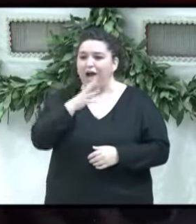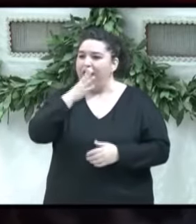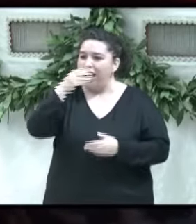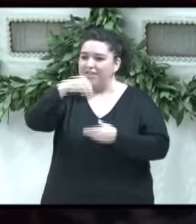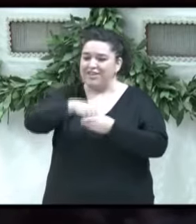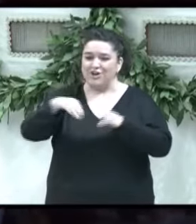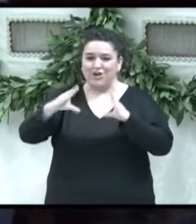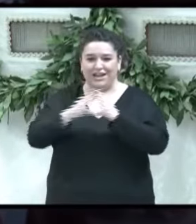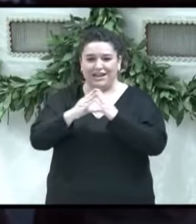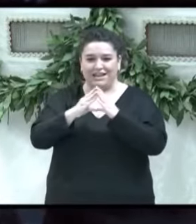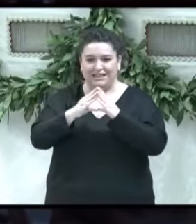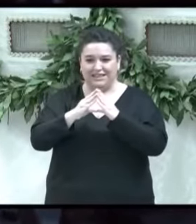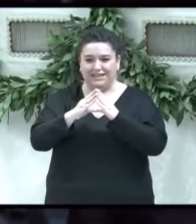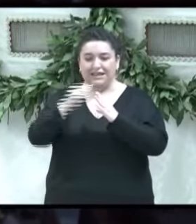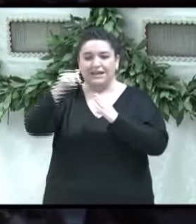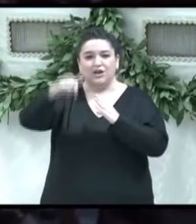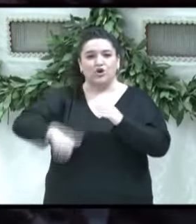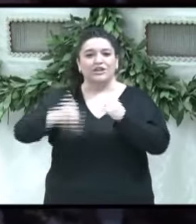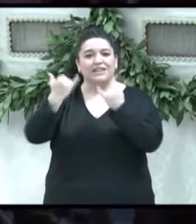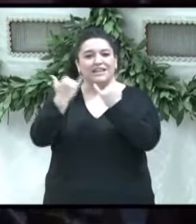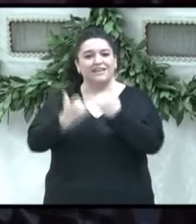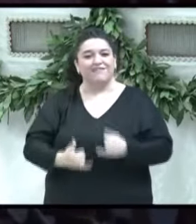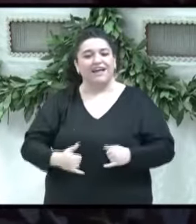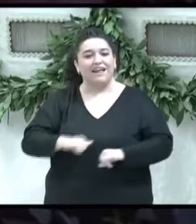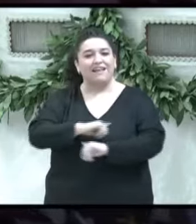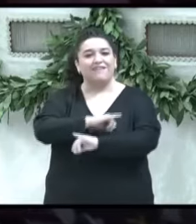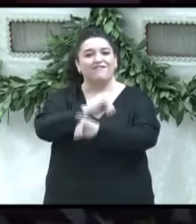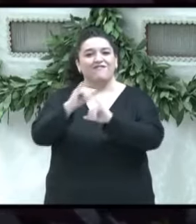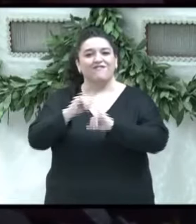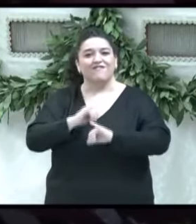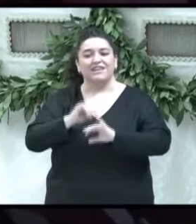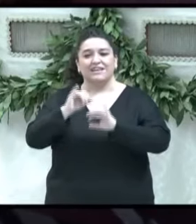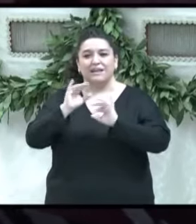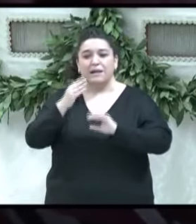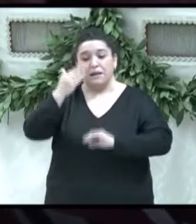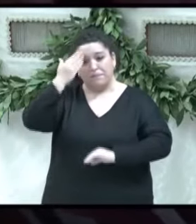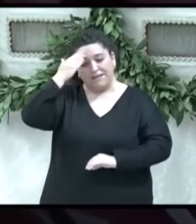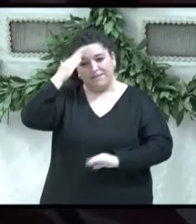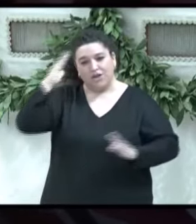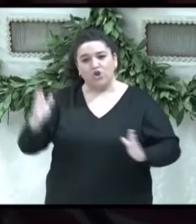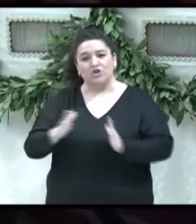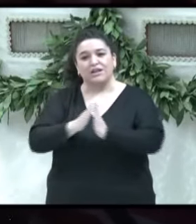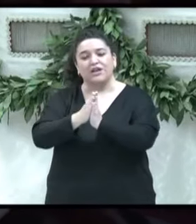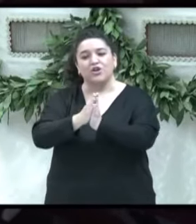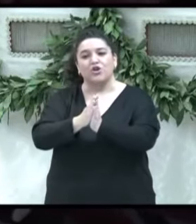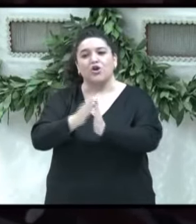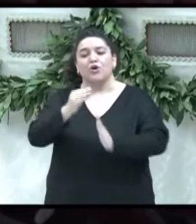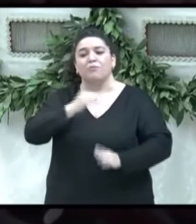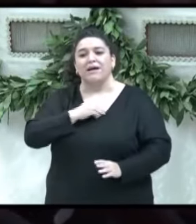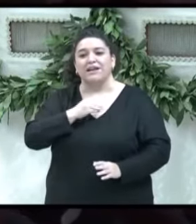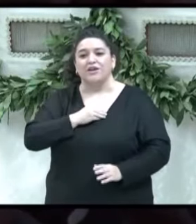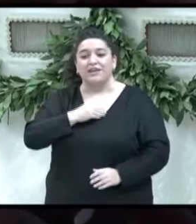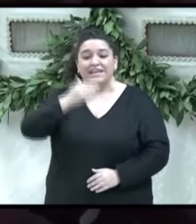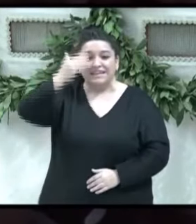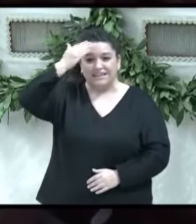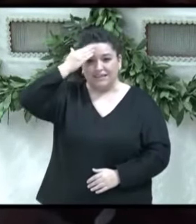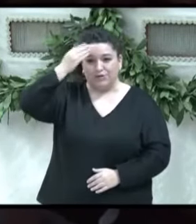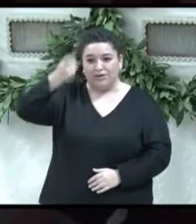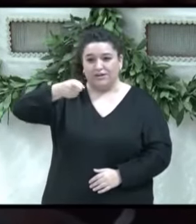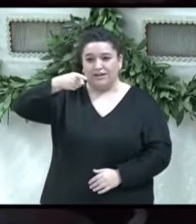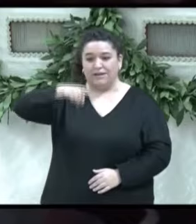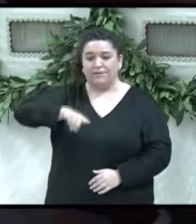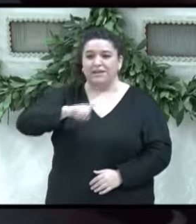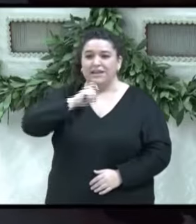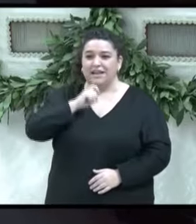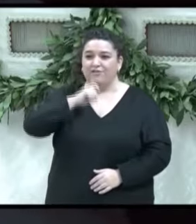diócesis y hoy celebramos la fiesta principal de los santos patronos y de los titulares